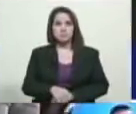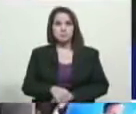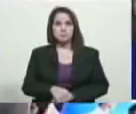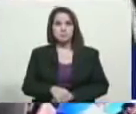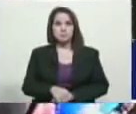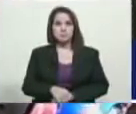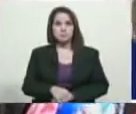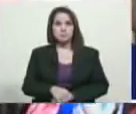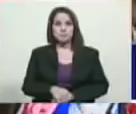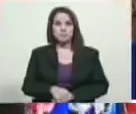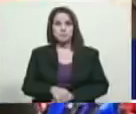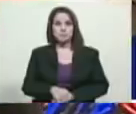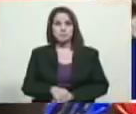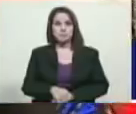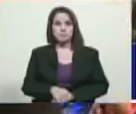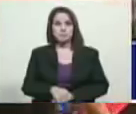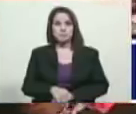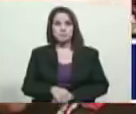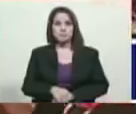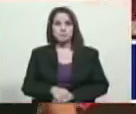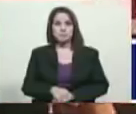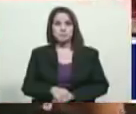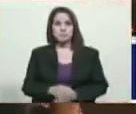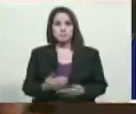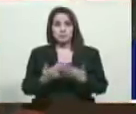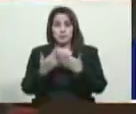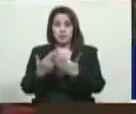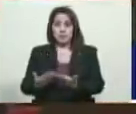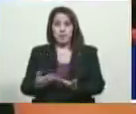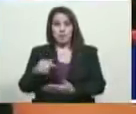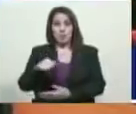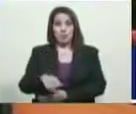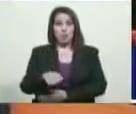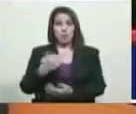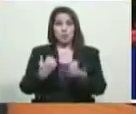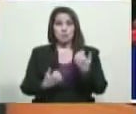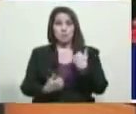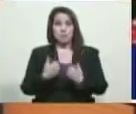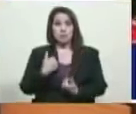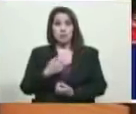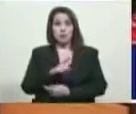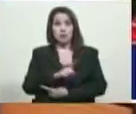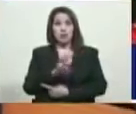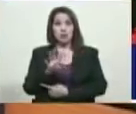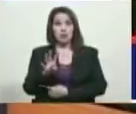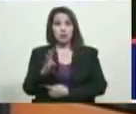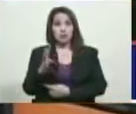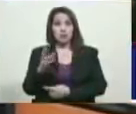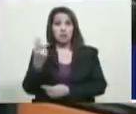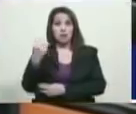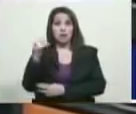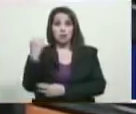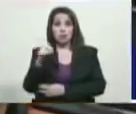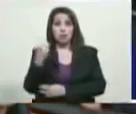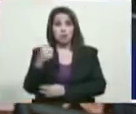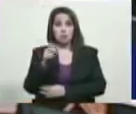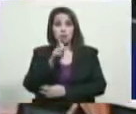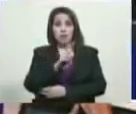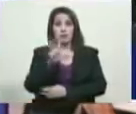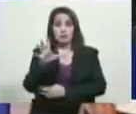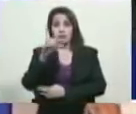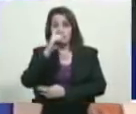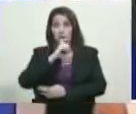Bien, transmitimos este miércoles 14 de noviembre la graduación de la 15ª graduación